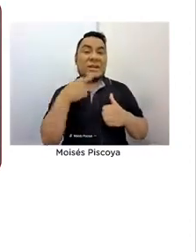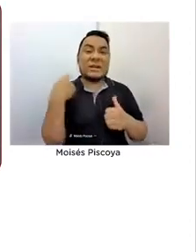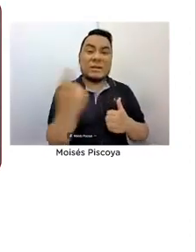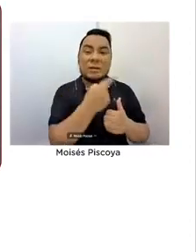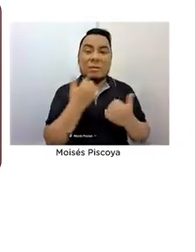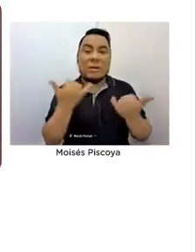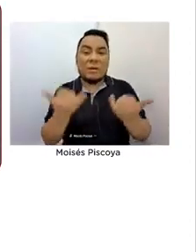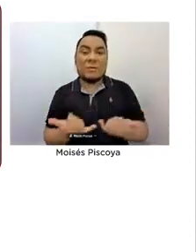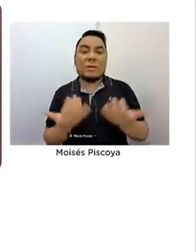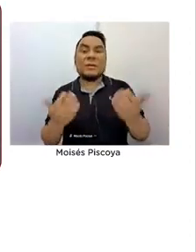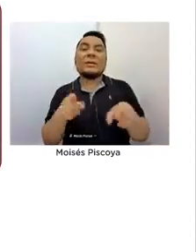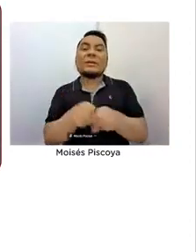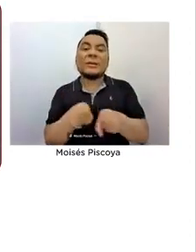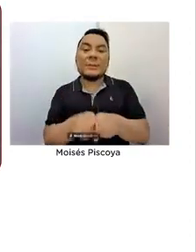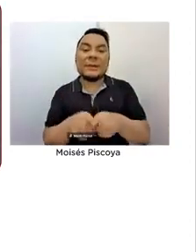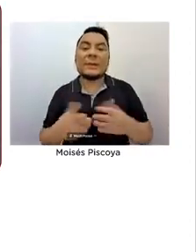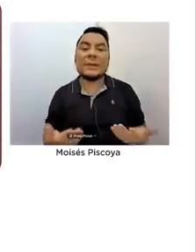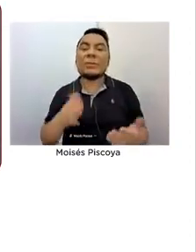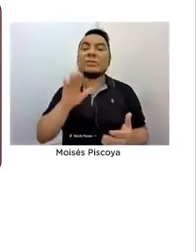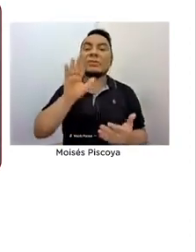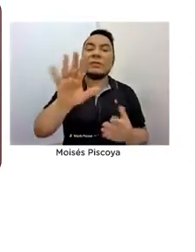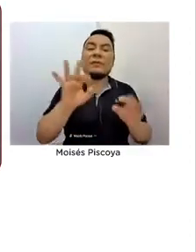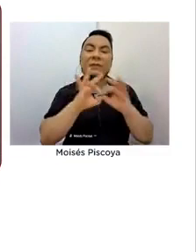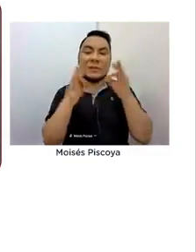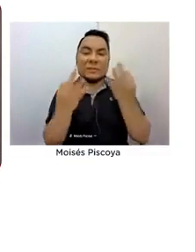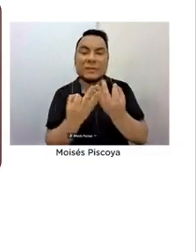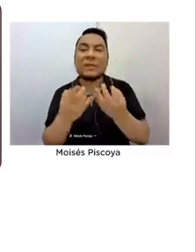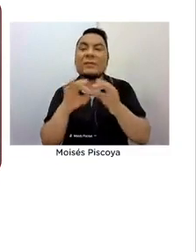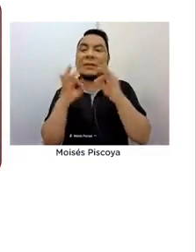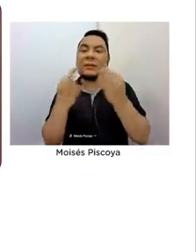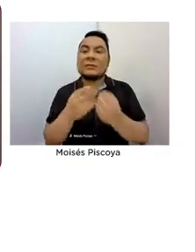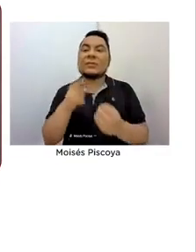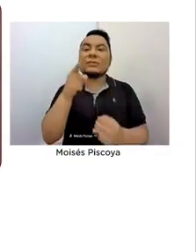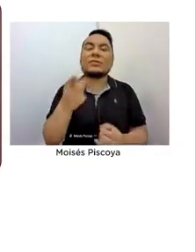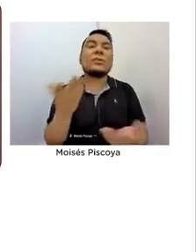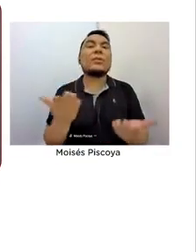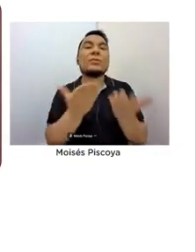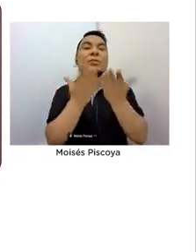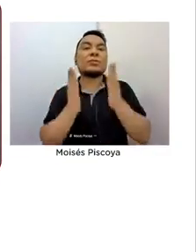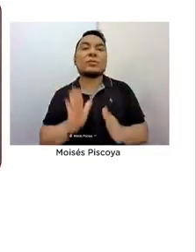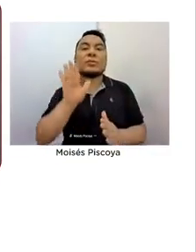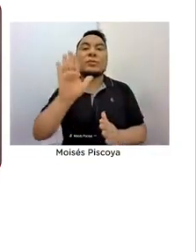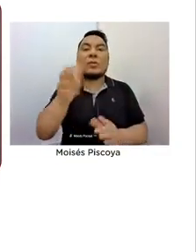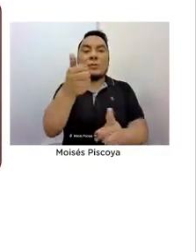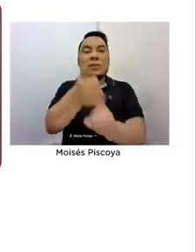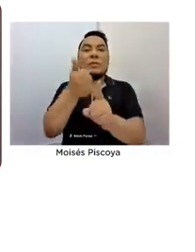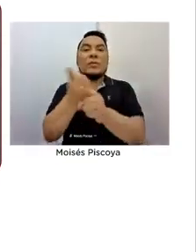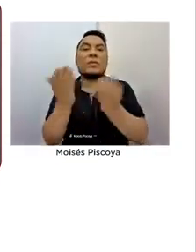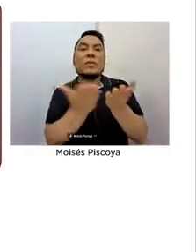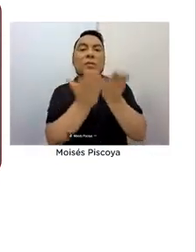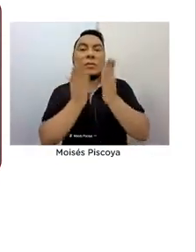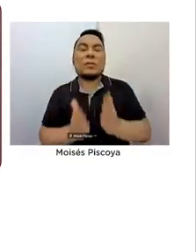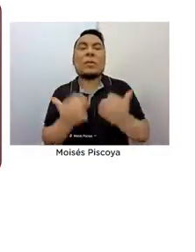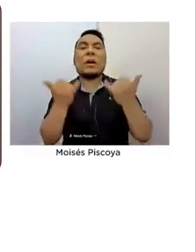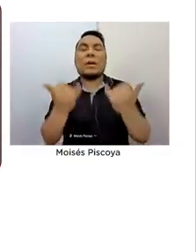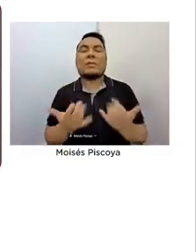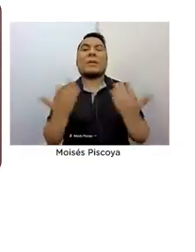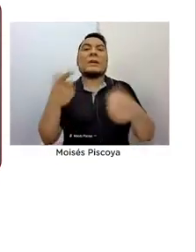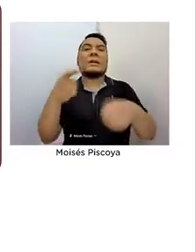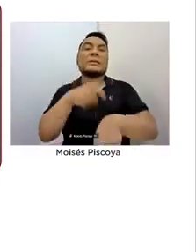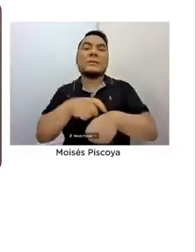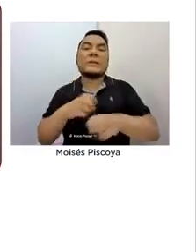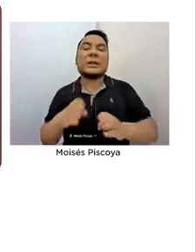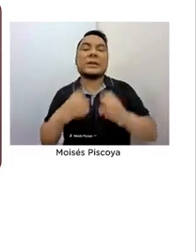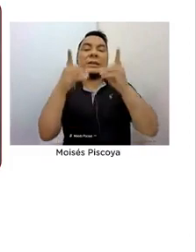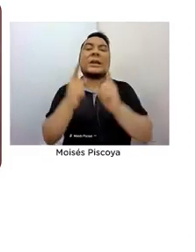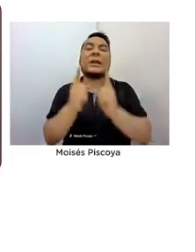actualmente, y también de sus familias, de las familias de sus estudiantes y sus propios estudiantes, en el contexto de la educación